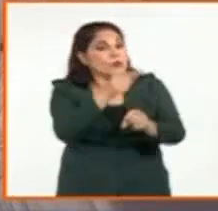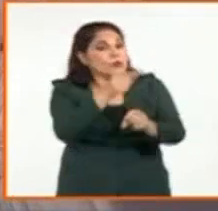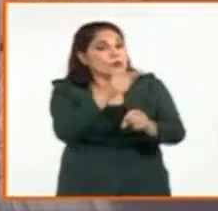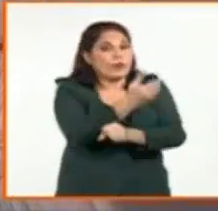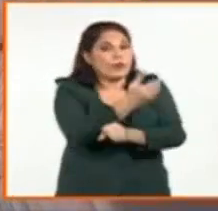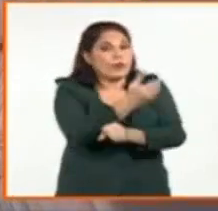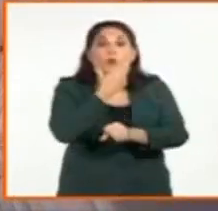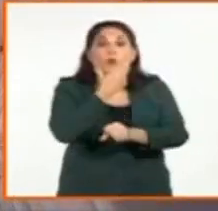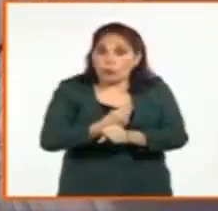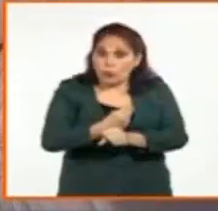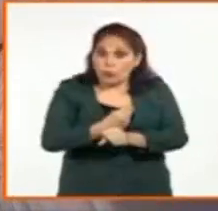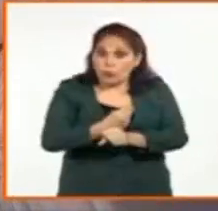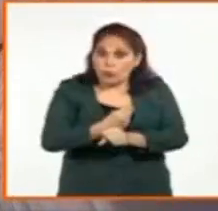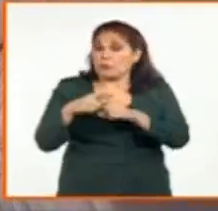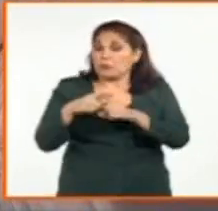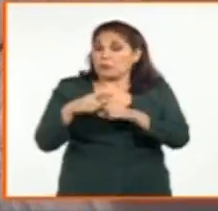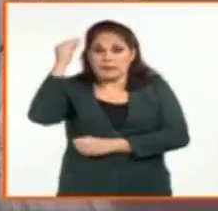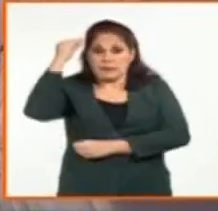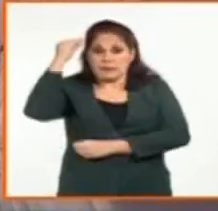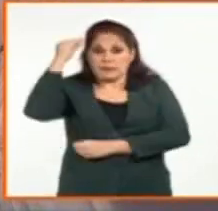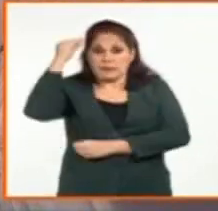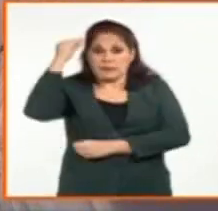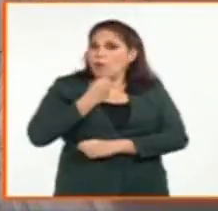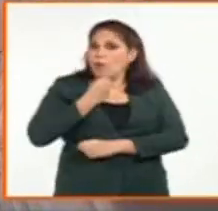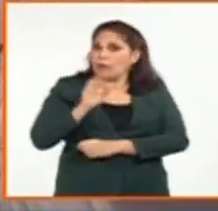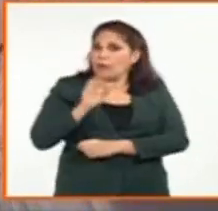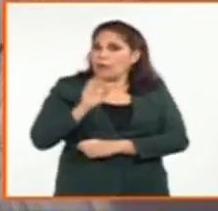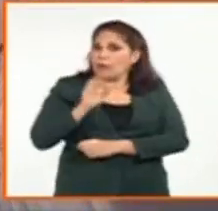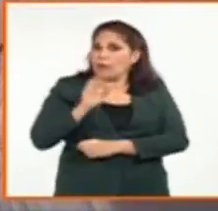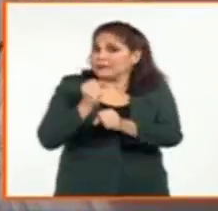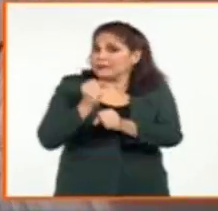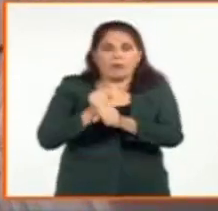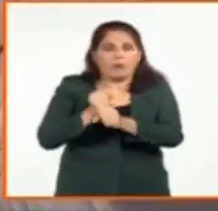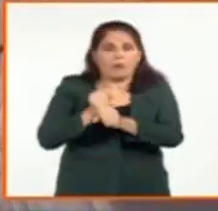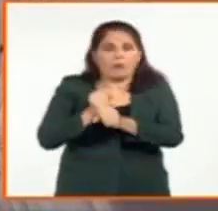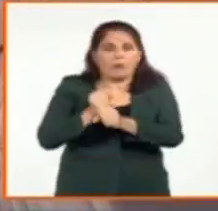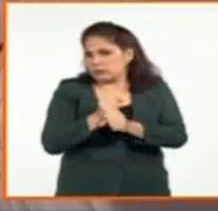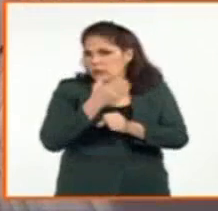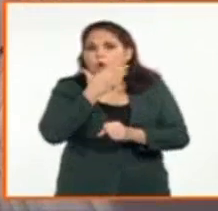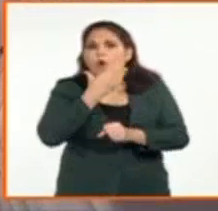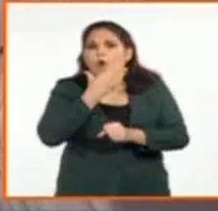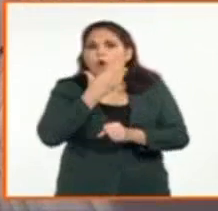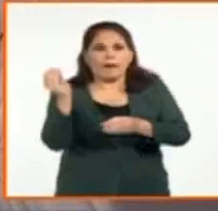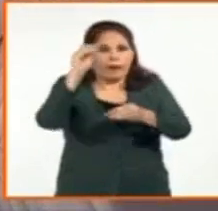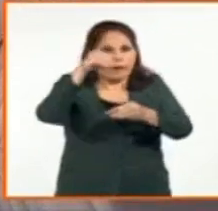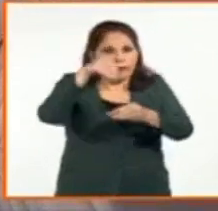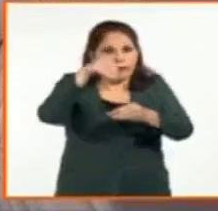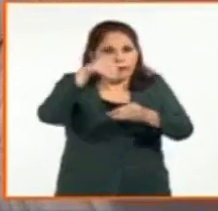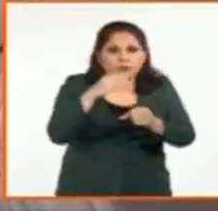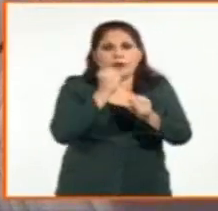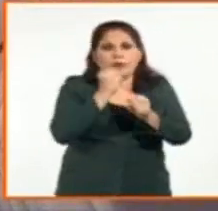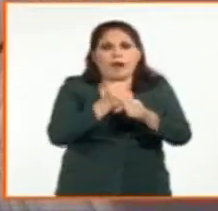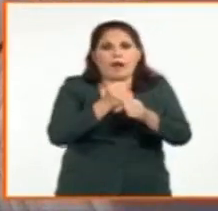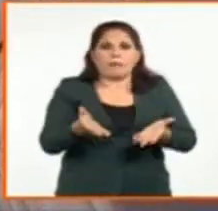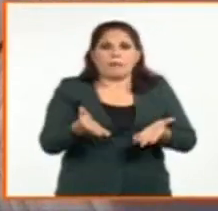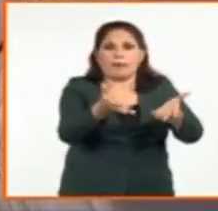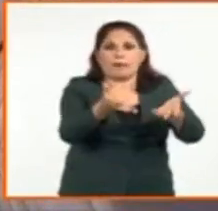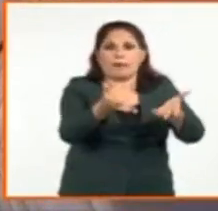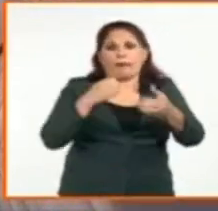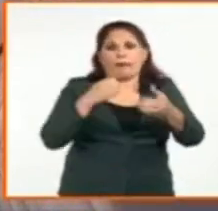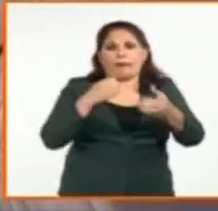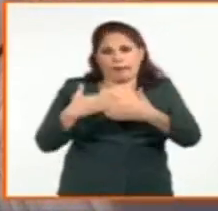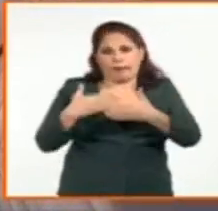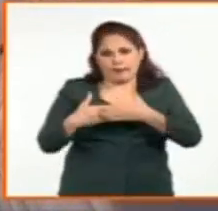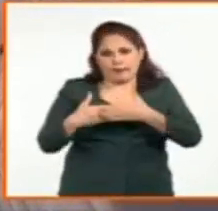decir que se ayudentificando una cantidad de jóvenes importante con talento con posibilidades en el sistema empresario